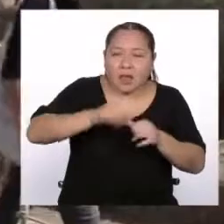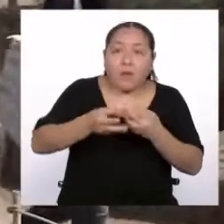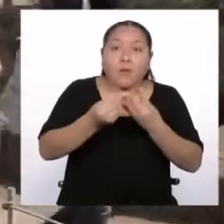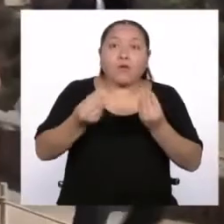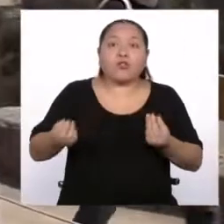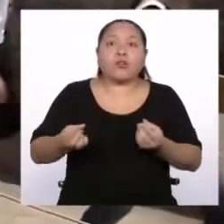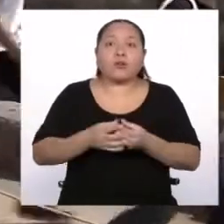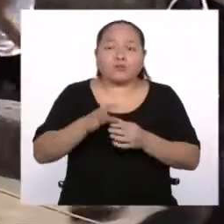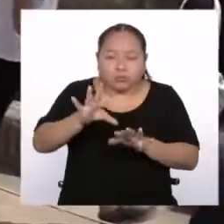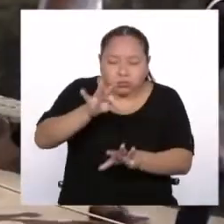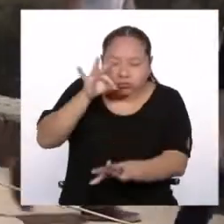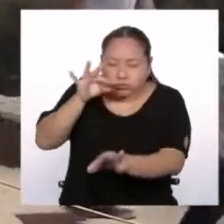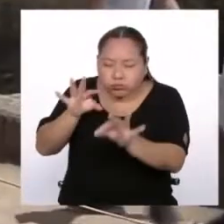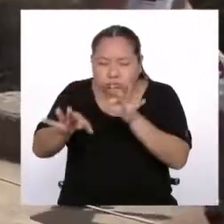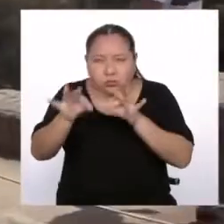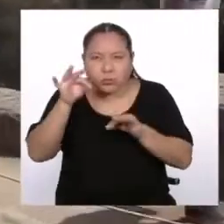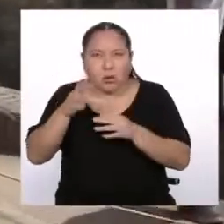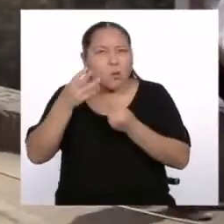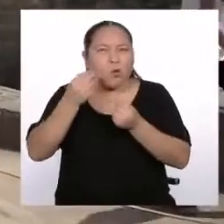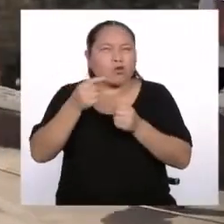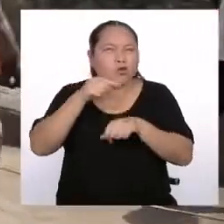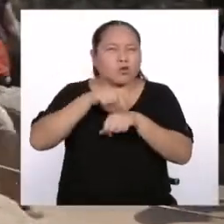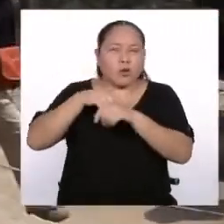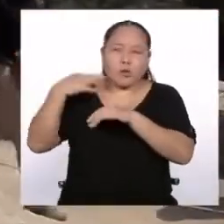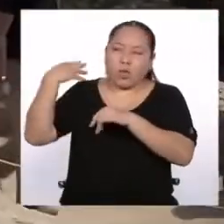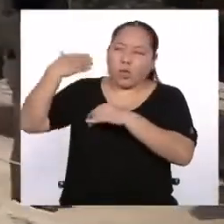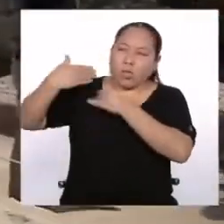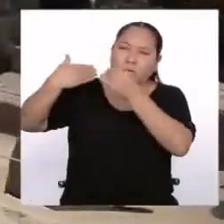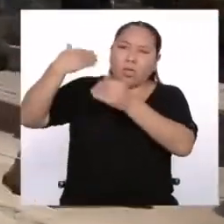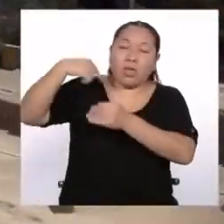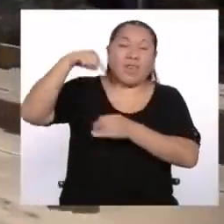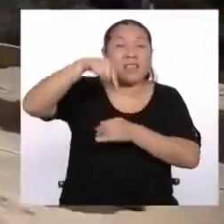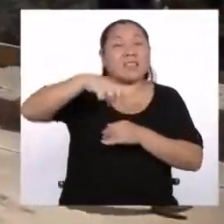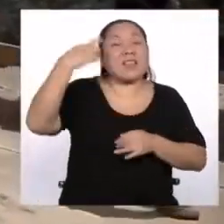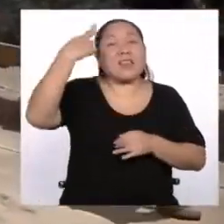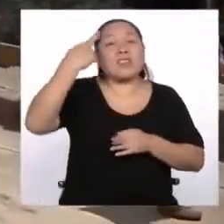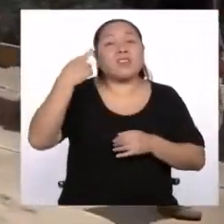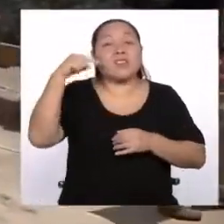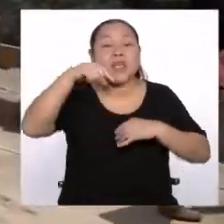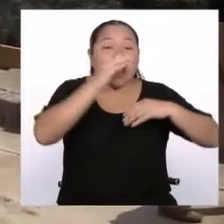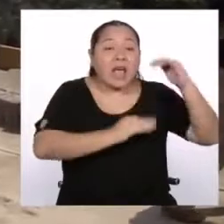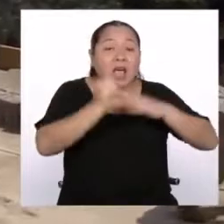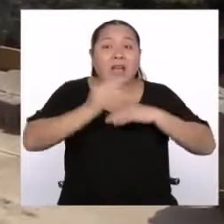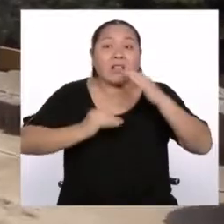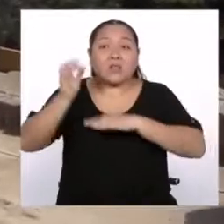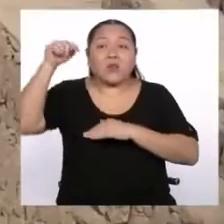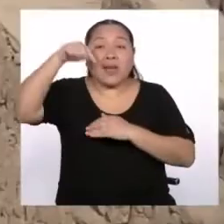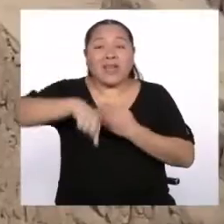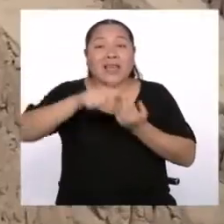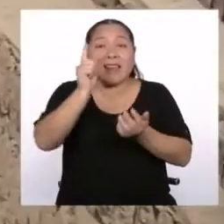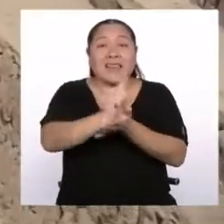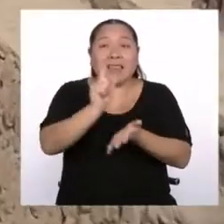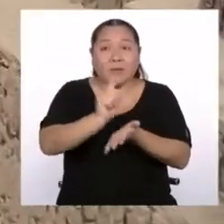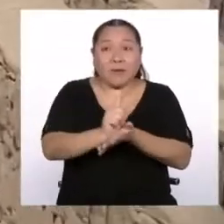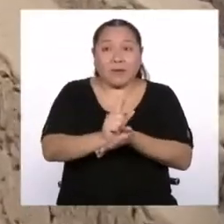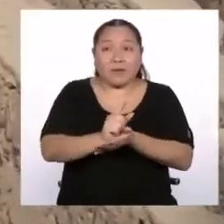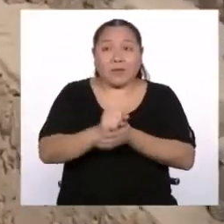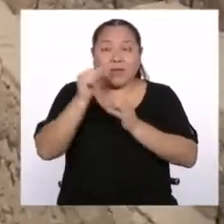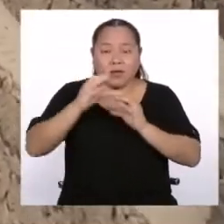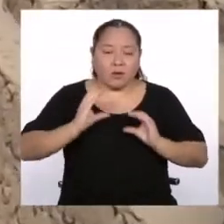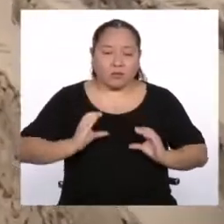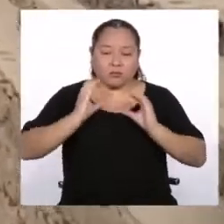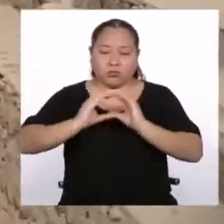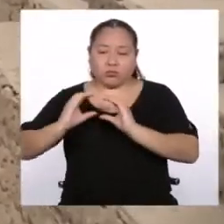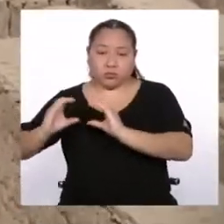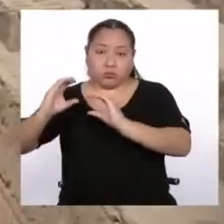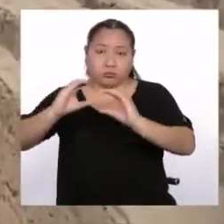etapa. Esa es la razón por la que nuestra arquitectura en Lima, en tiempos prehispánicos, el tipo de asentamientos que hay